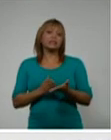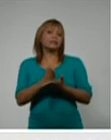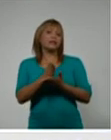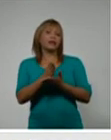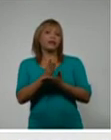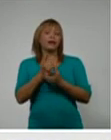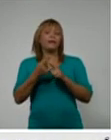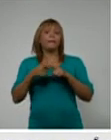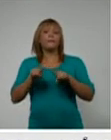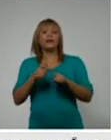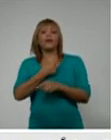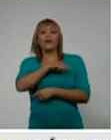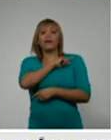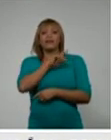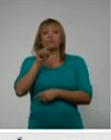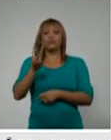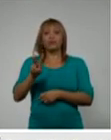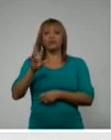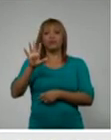ayer